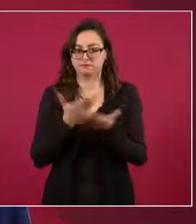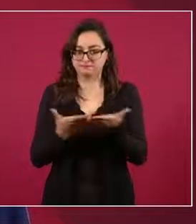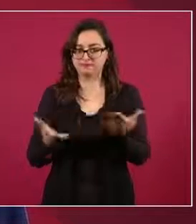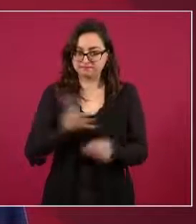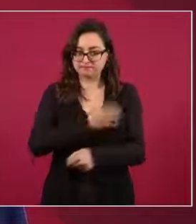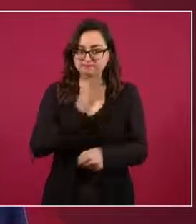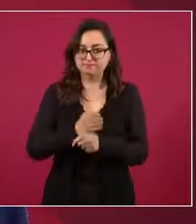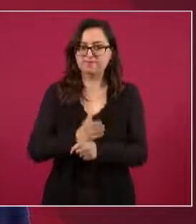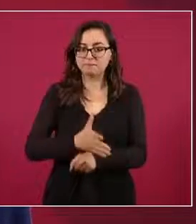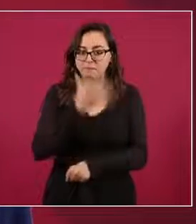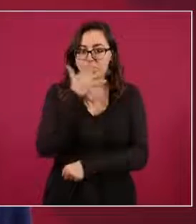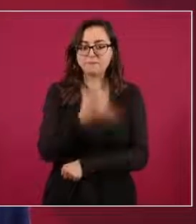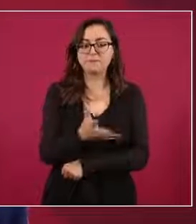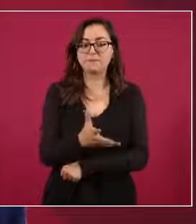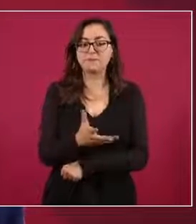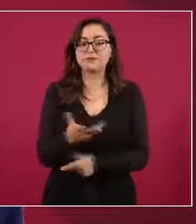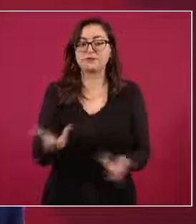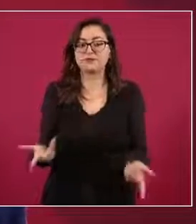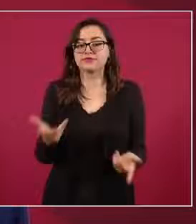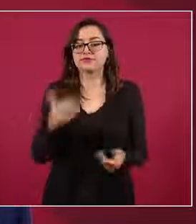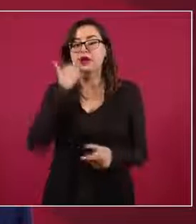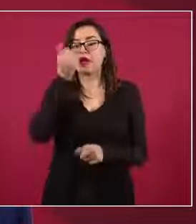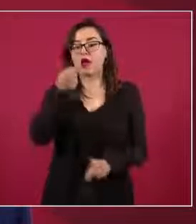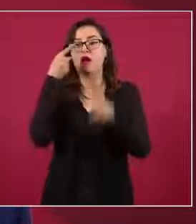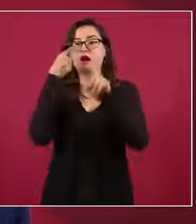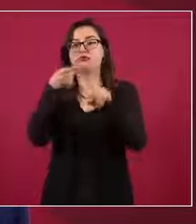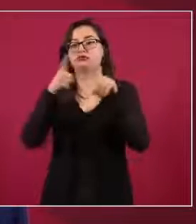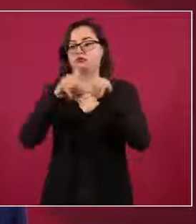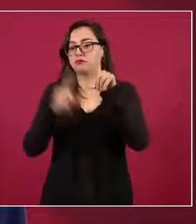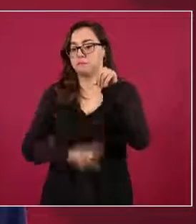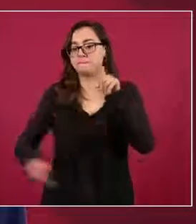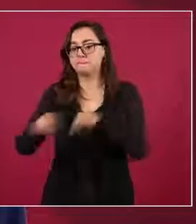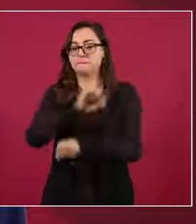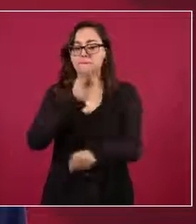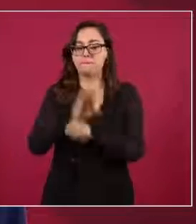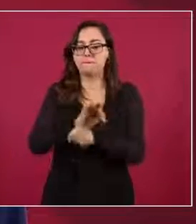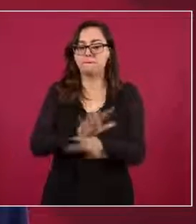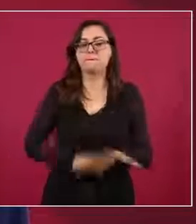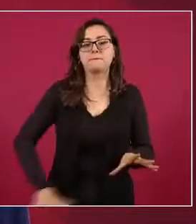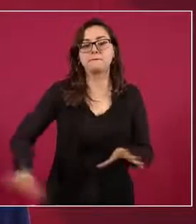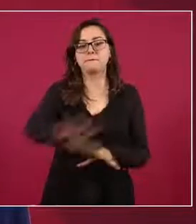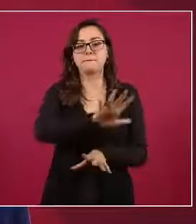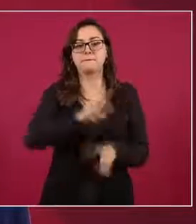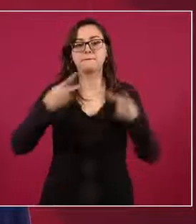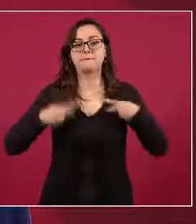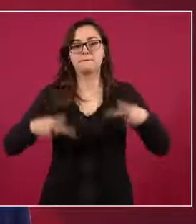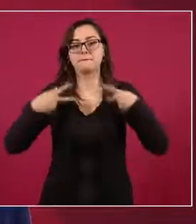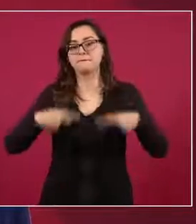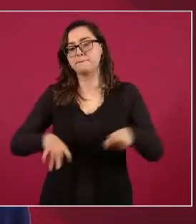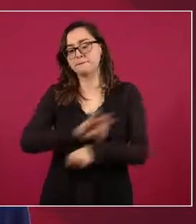Entonces, lo que queremos es proteger a la gente, proteger a los ciudadanos.